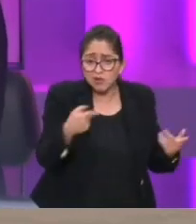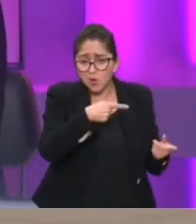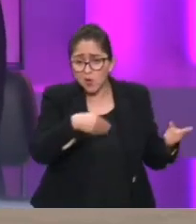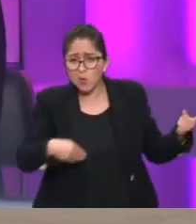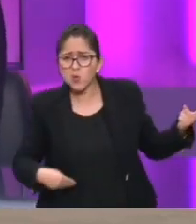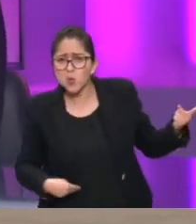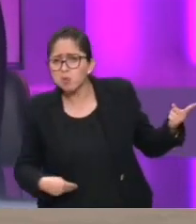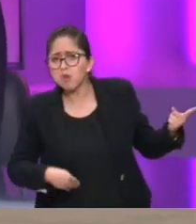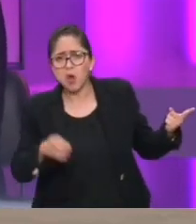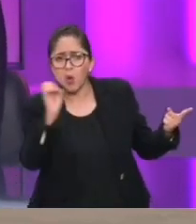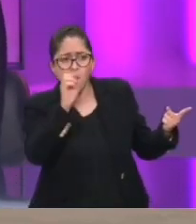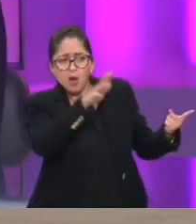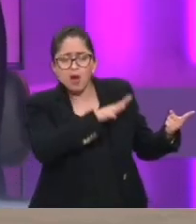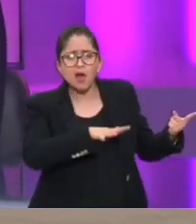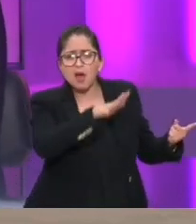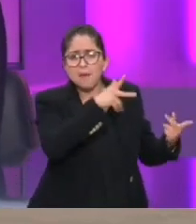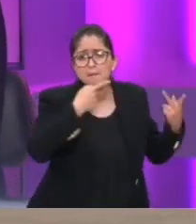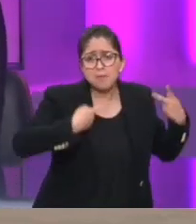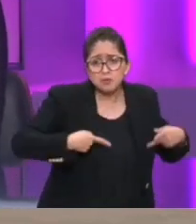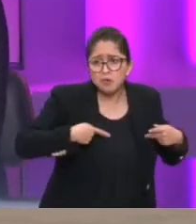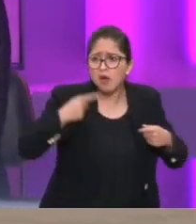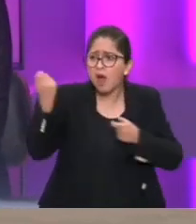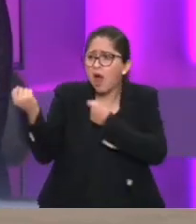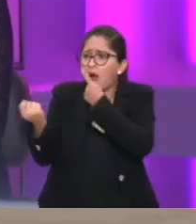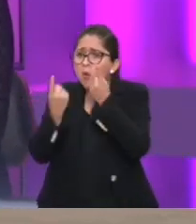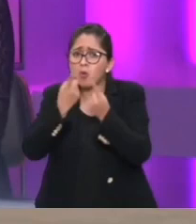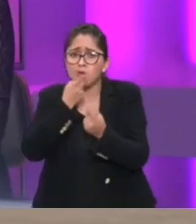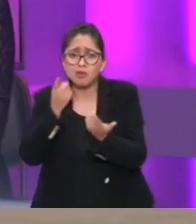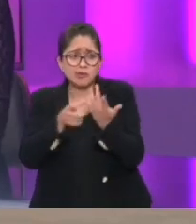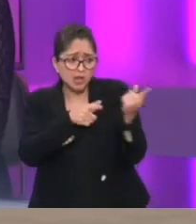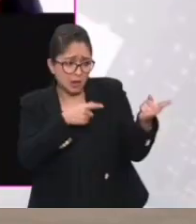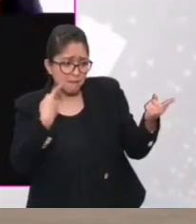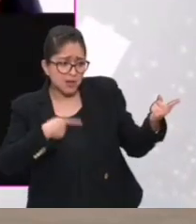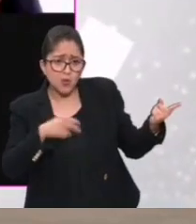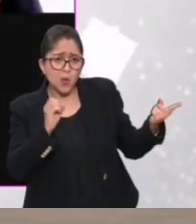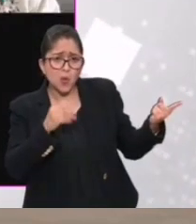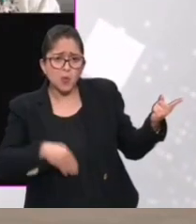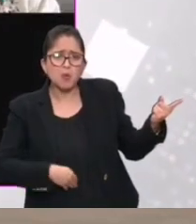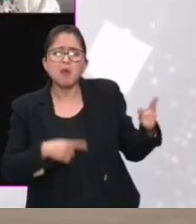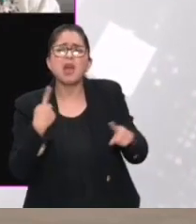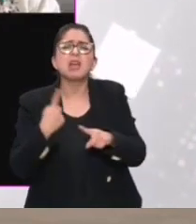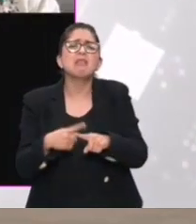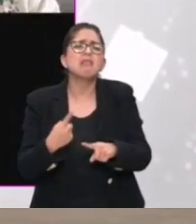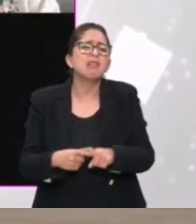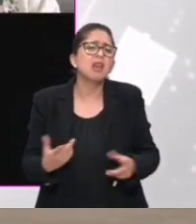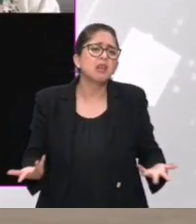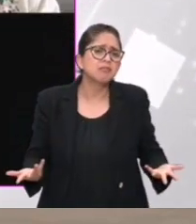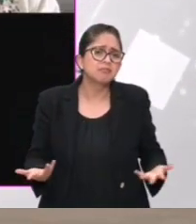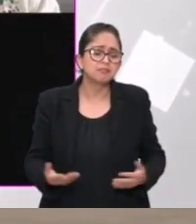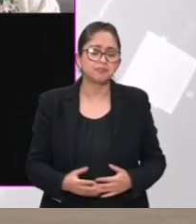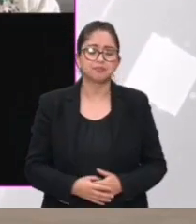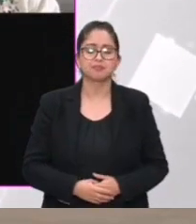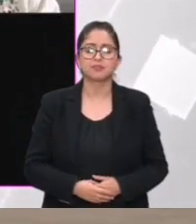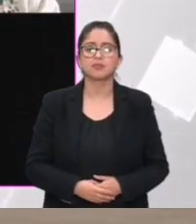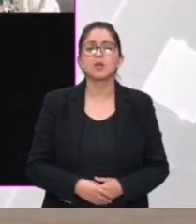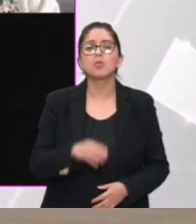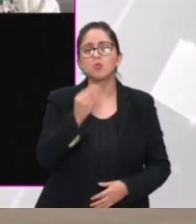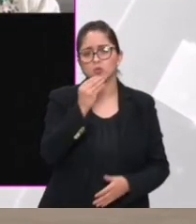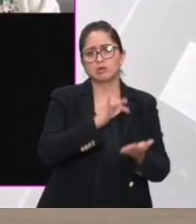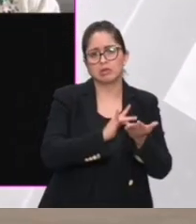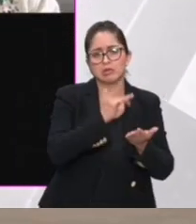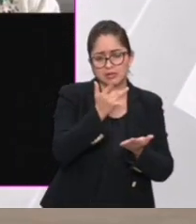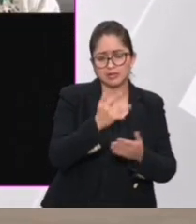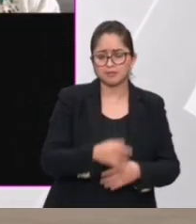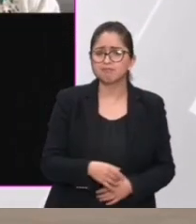ciudadanía, como dicen algunas y algunos, ¿de quién es? Muchas gracias. Pues por supuesto tenemos que trabajar en ello, pero estamos viviendo